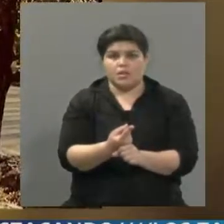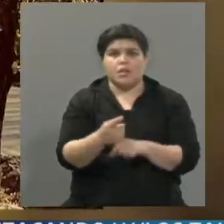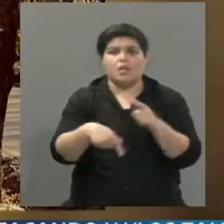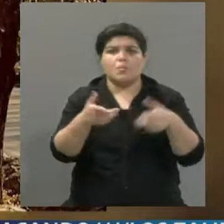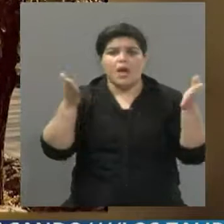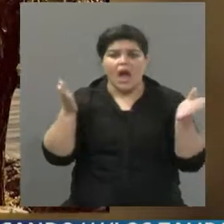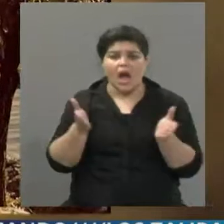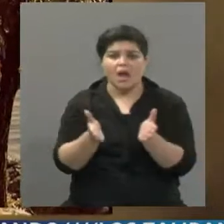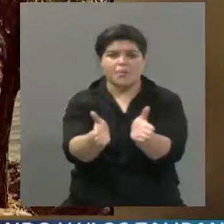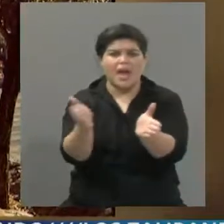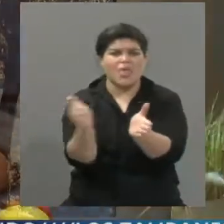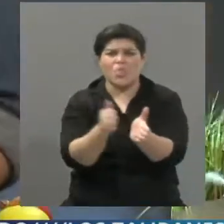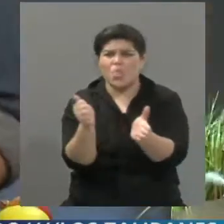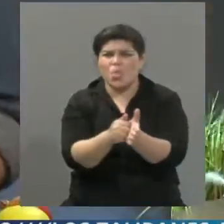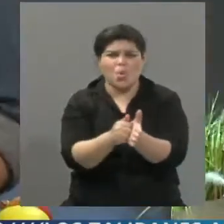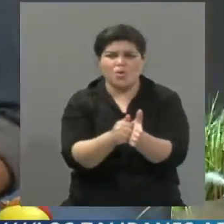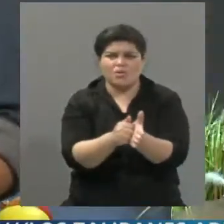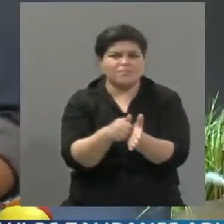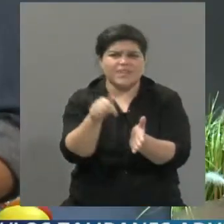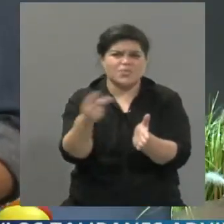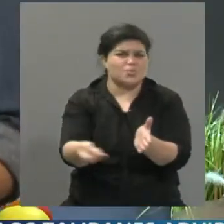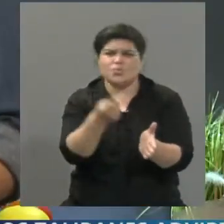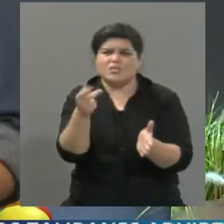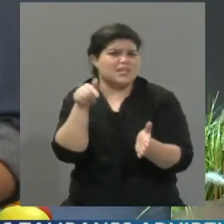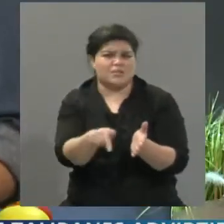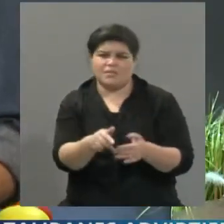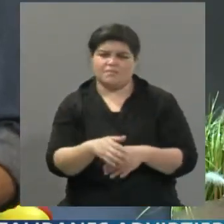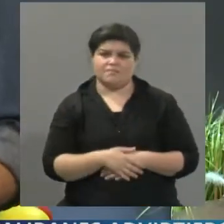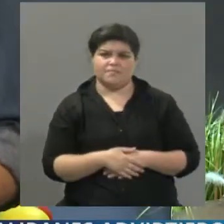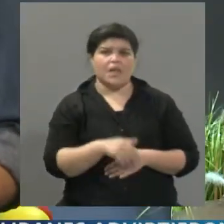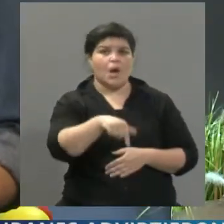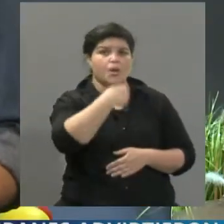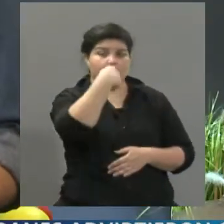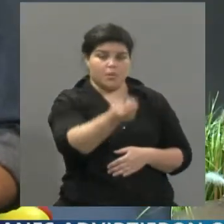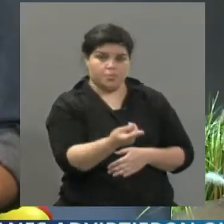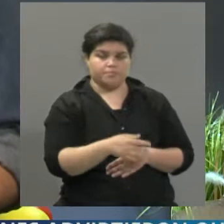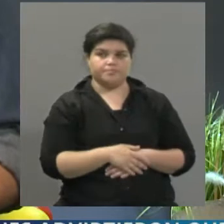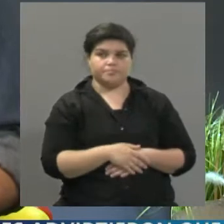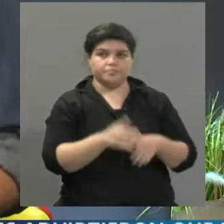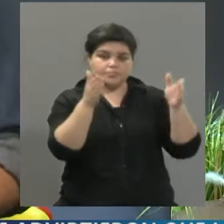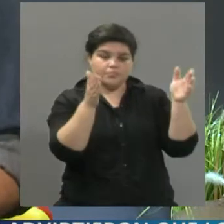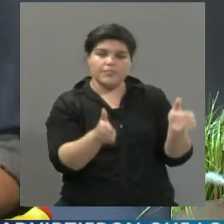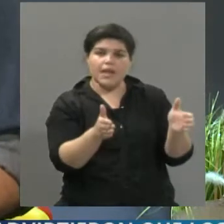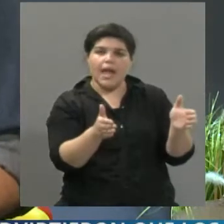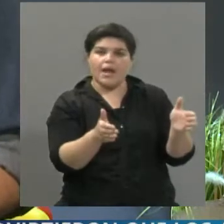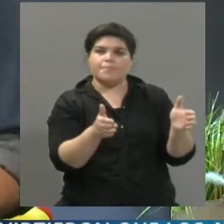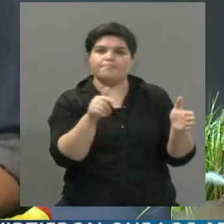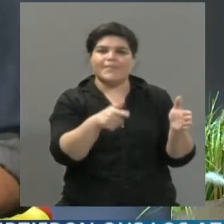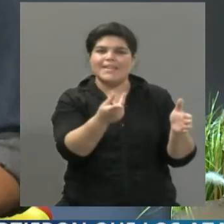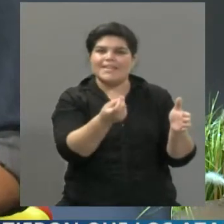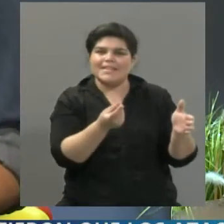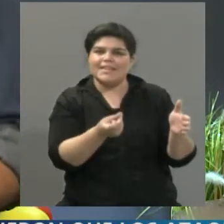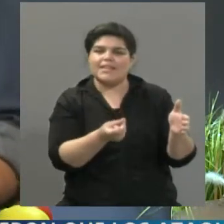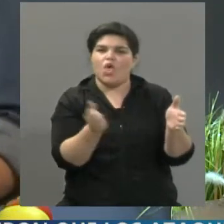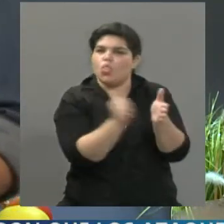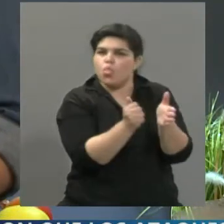Un absurdo. Y más allá de... Eso es una cosa importante. ¿Por qué tienen que ser permeables? ¿Por qué? Tarde o temprano, si sigue el calentamiento